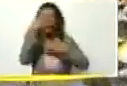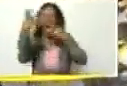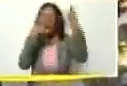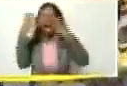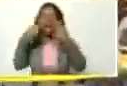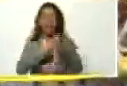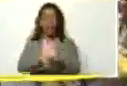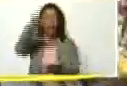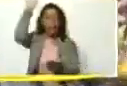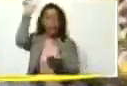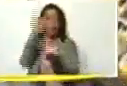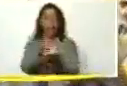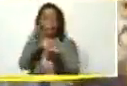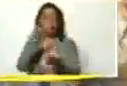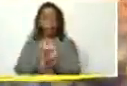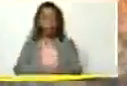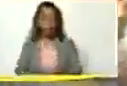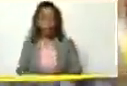¡Aprobado!